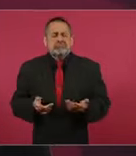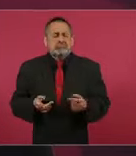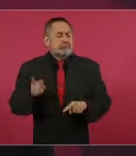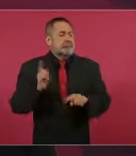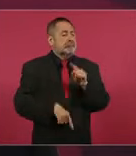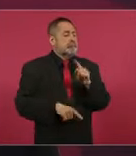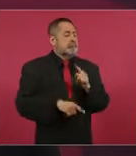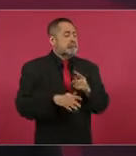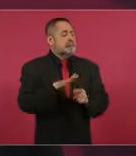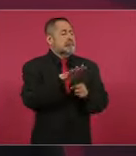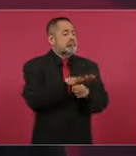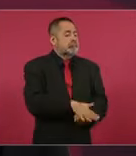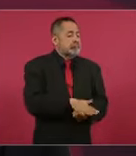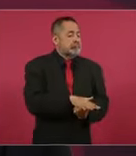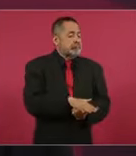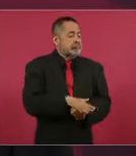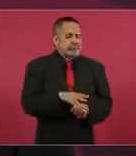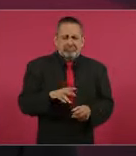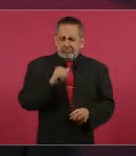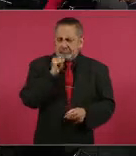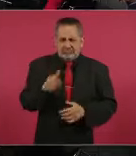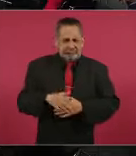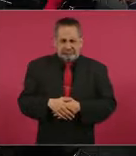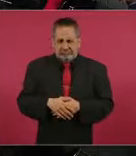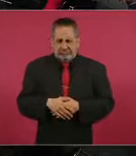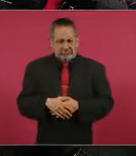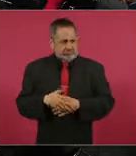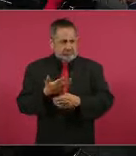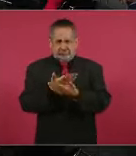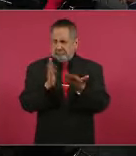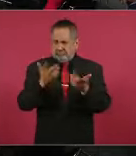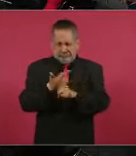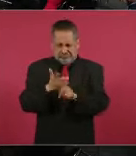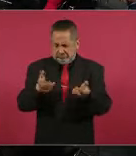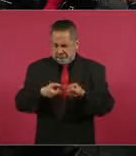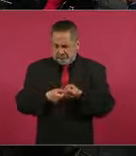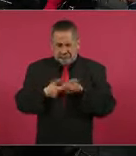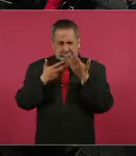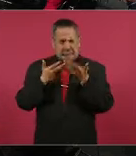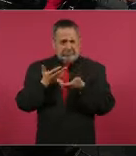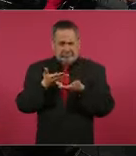limita su libertad de expresión, de manifestación?